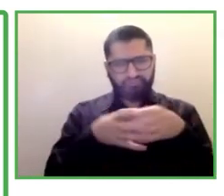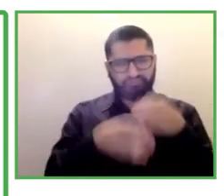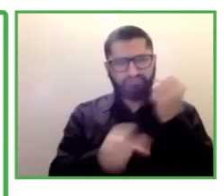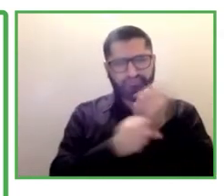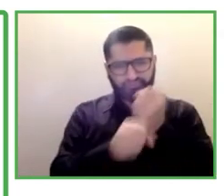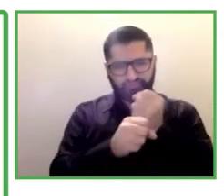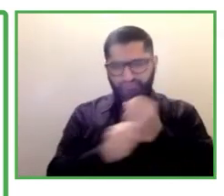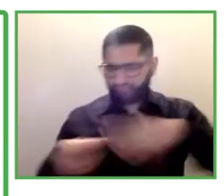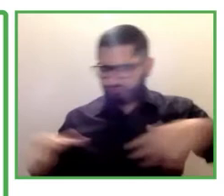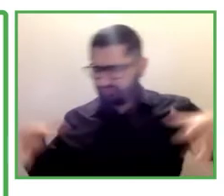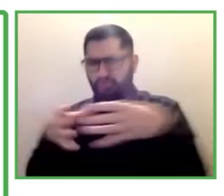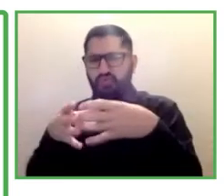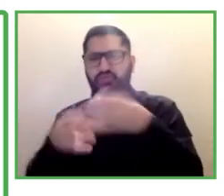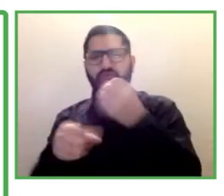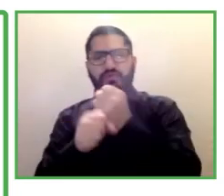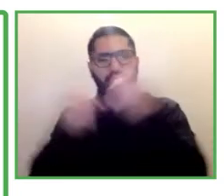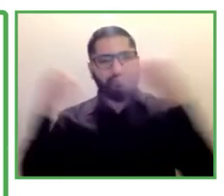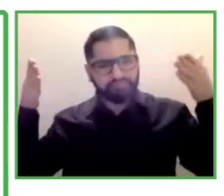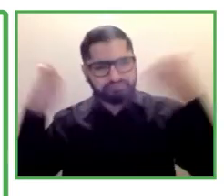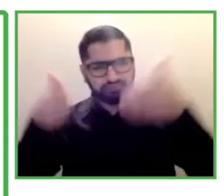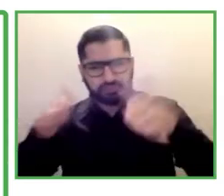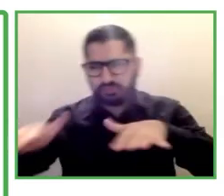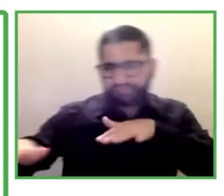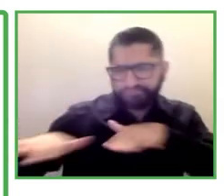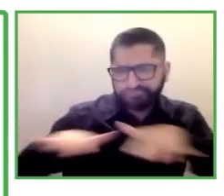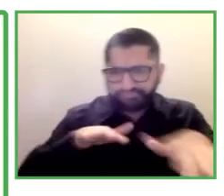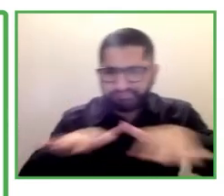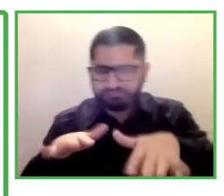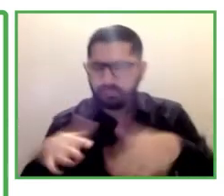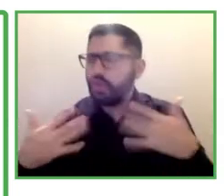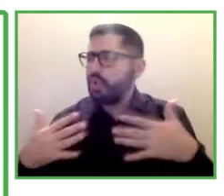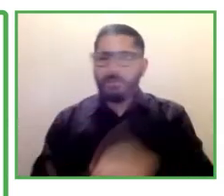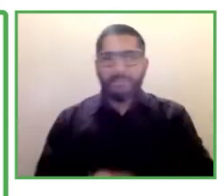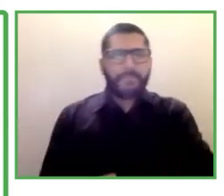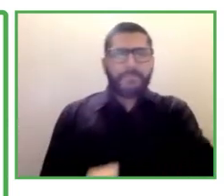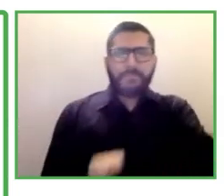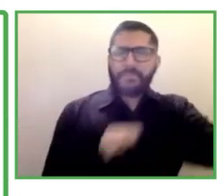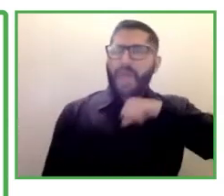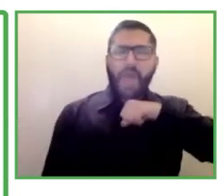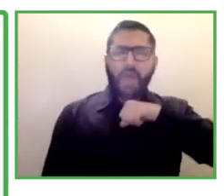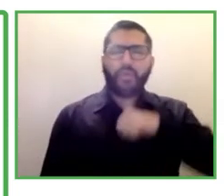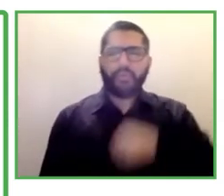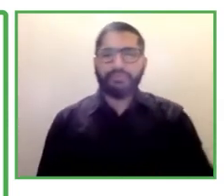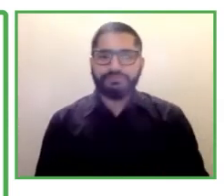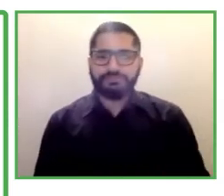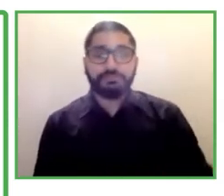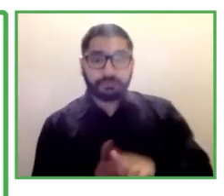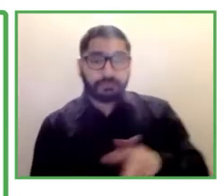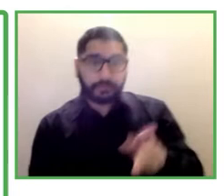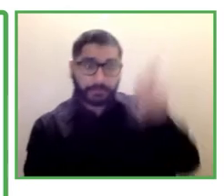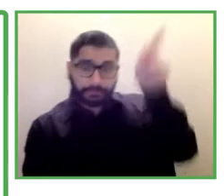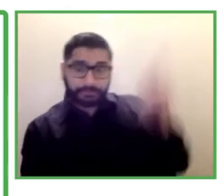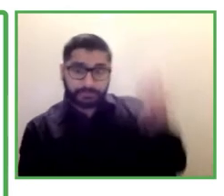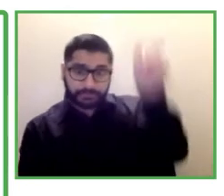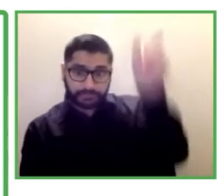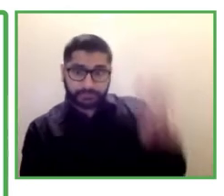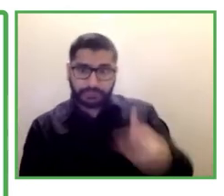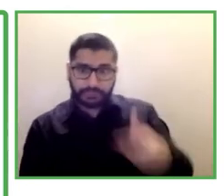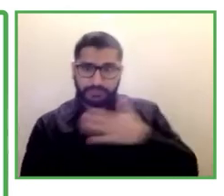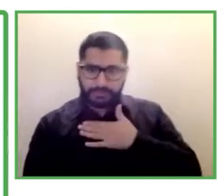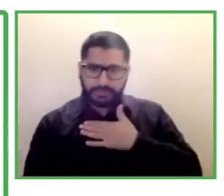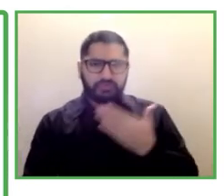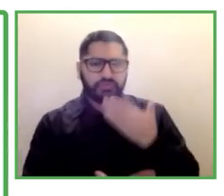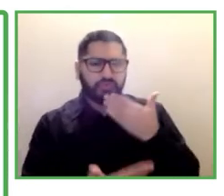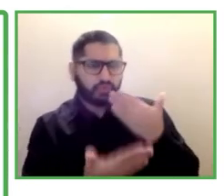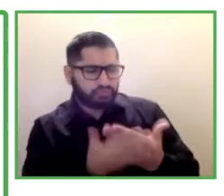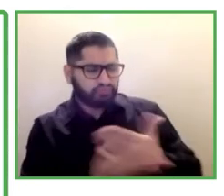estoy orgullosa de mis empleados, mis socios, mis voluntarios. El factor humano